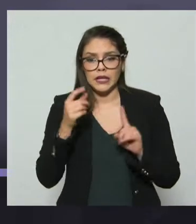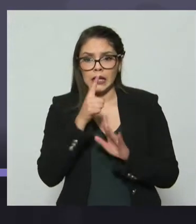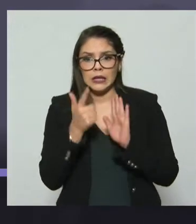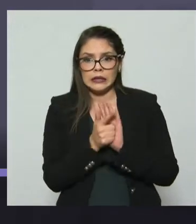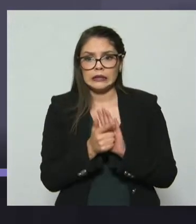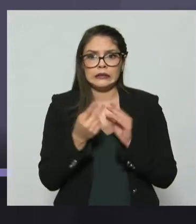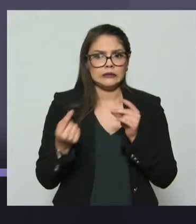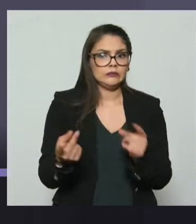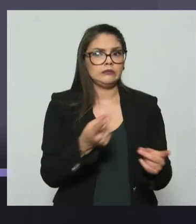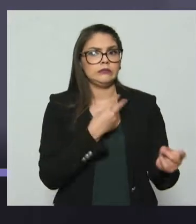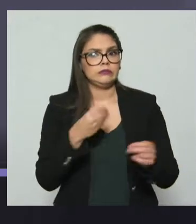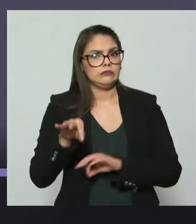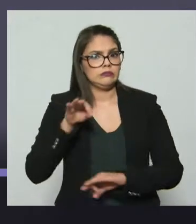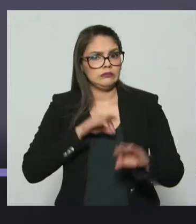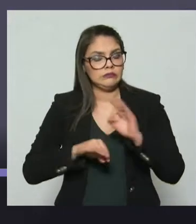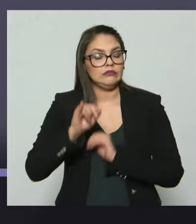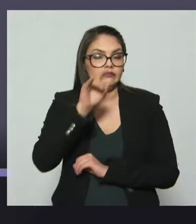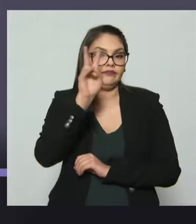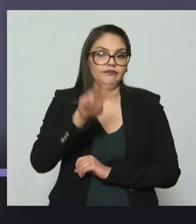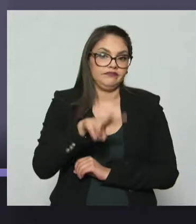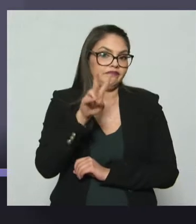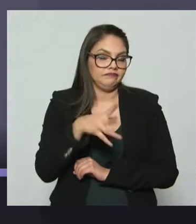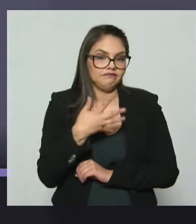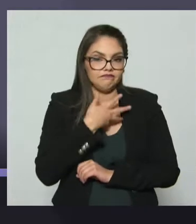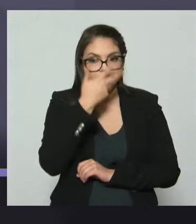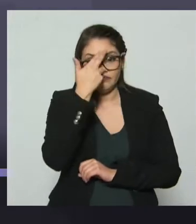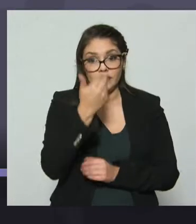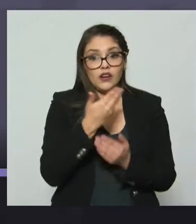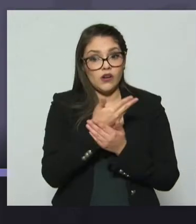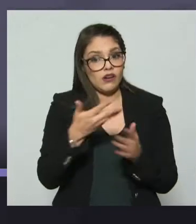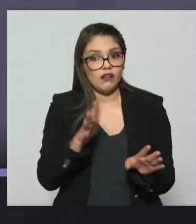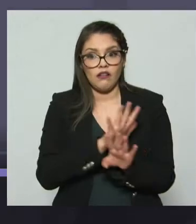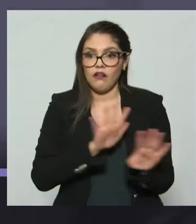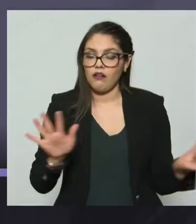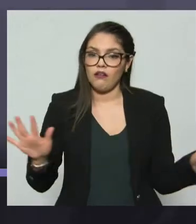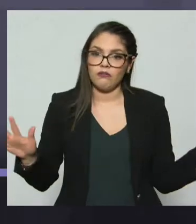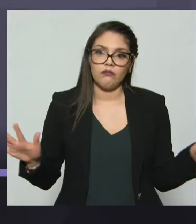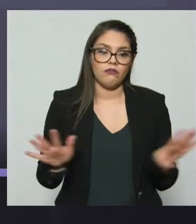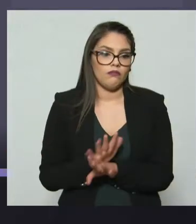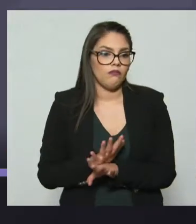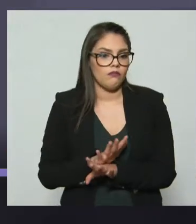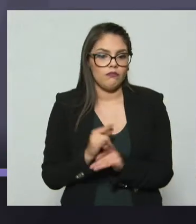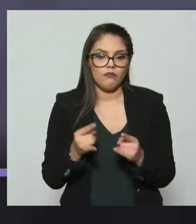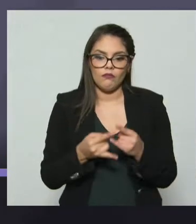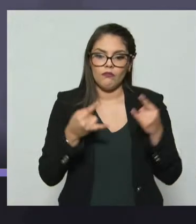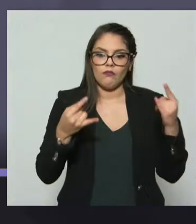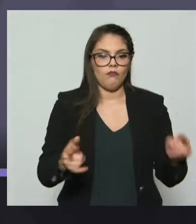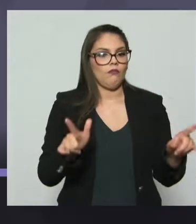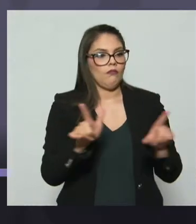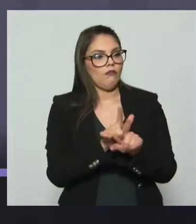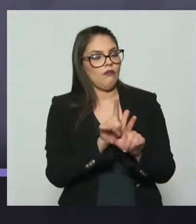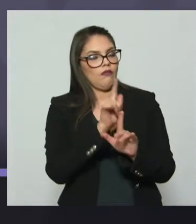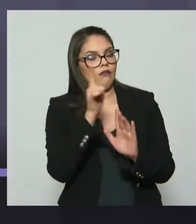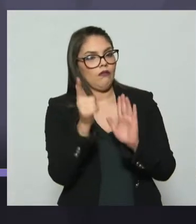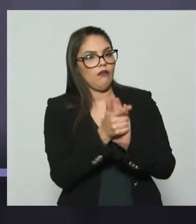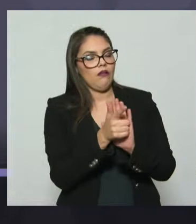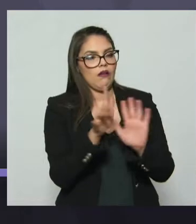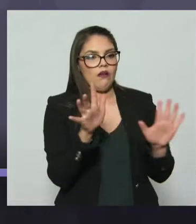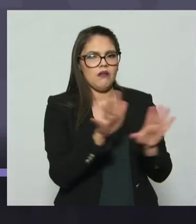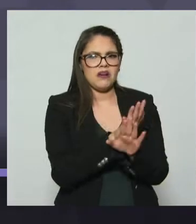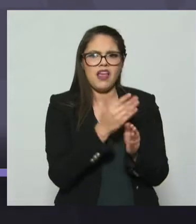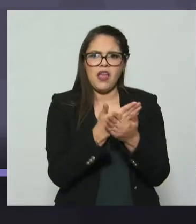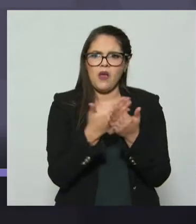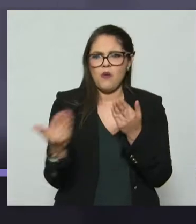bueno, sin duda, y por eso abrimos con ese comentario. Lograron cambiar la historia, Así lograron es. modificar la ley. ¿Qué pasa con todas las críticas